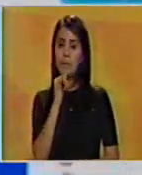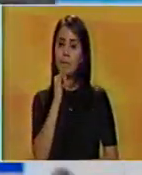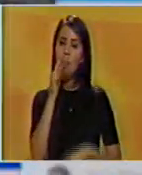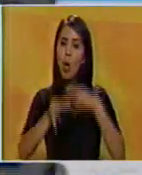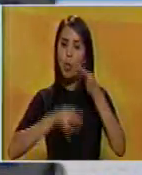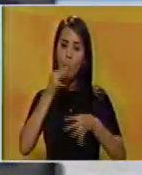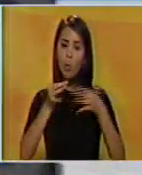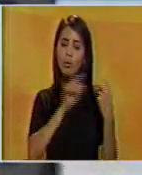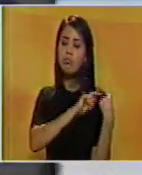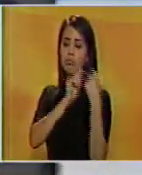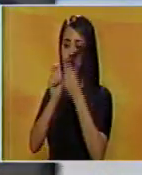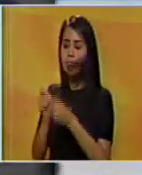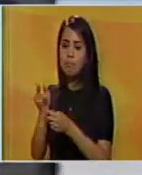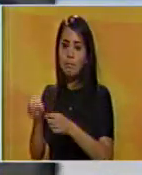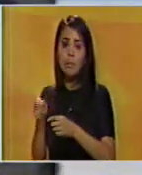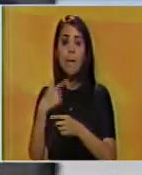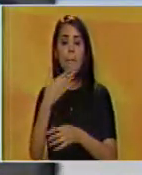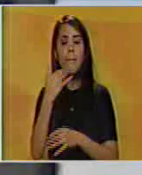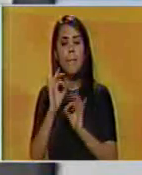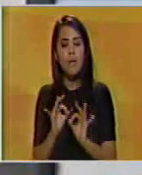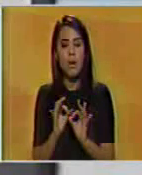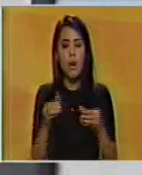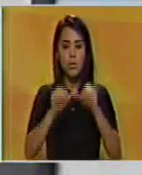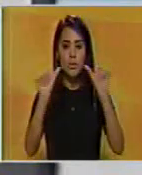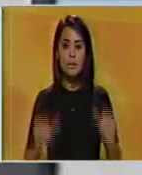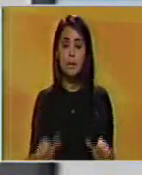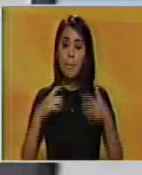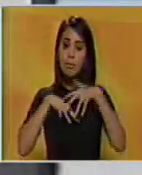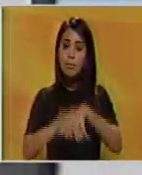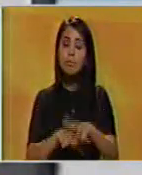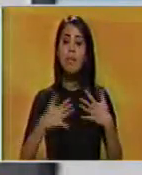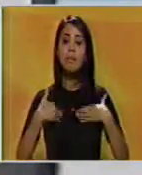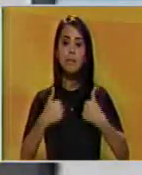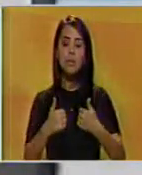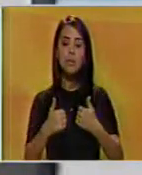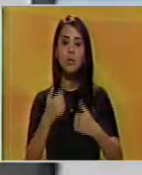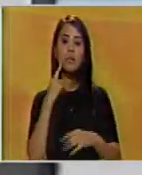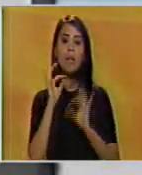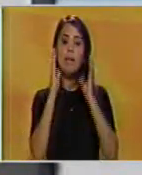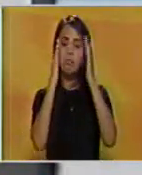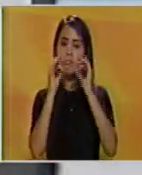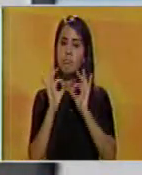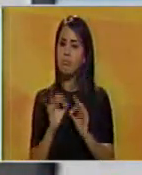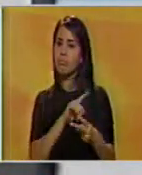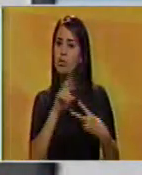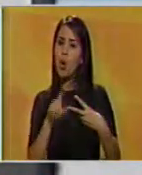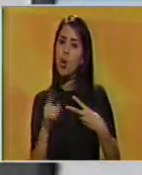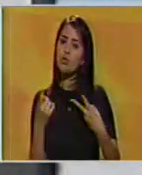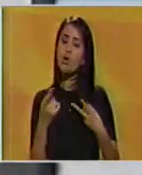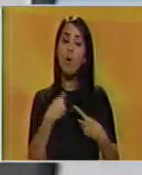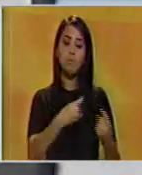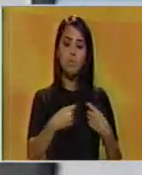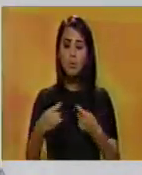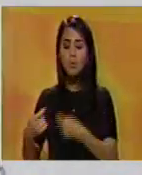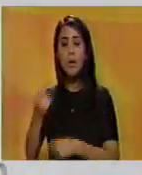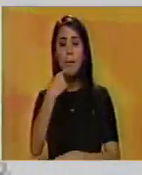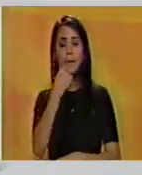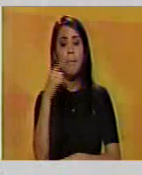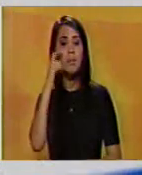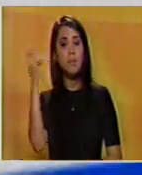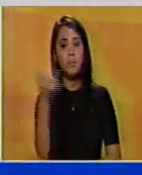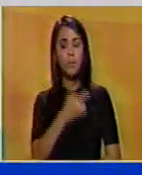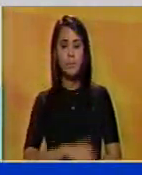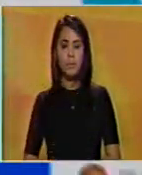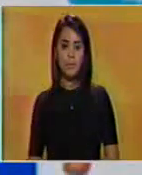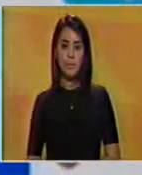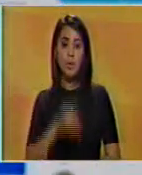nombramiento se realizó para avanzar en un sistema integrado de salud que incluya desde la atención primaria hasta la distribución de medicamentos a la población. Alvarado,